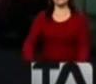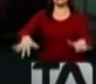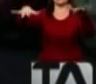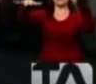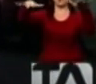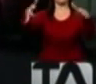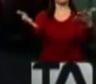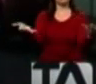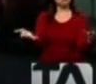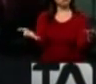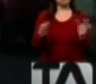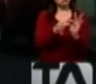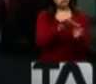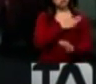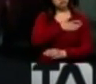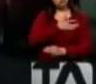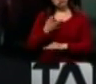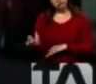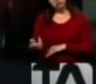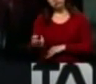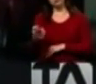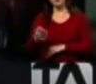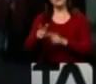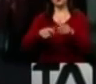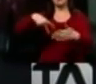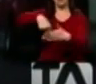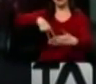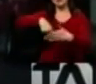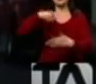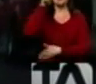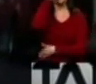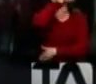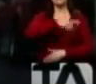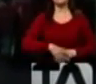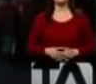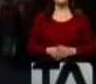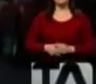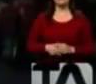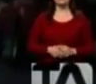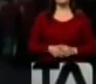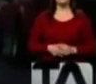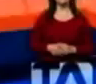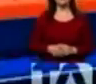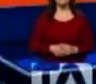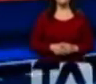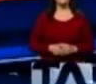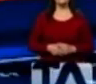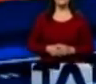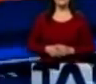césped cubre toda su extensión y dificulta el paso de los peatones. Esto en el sur de la urbe.